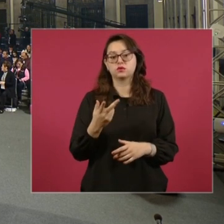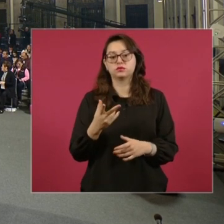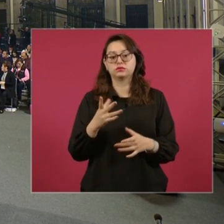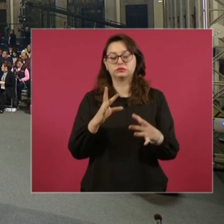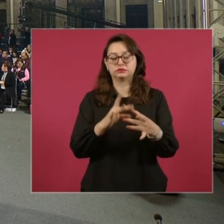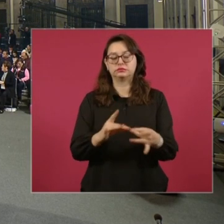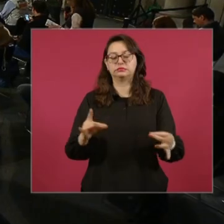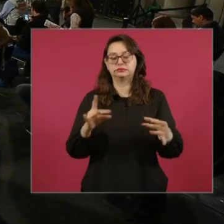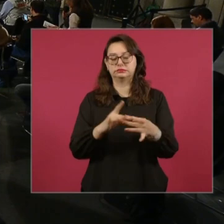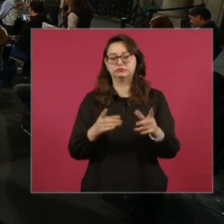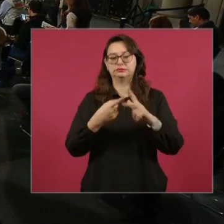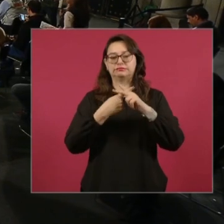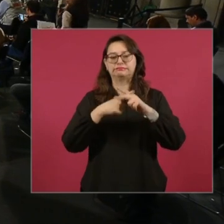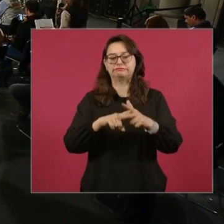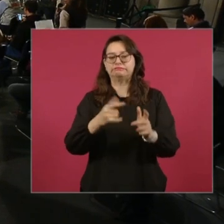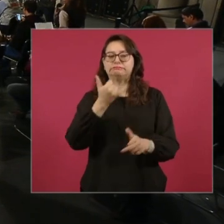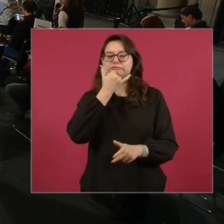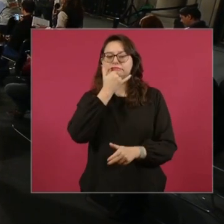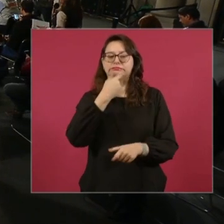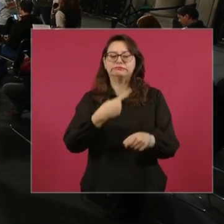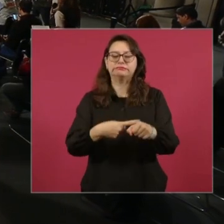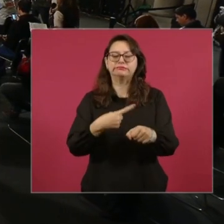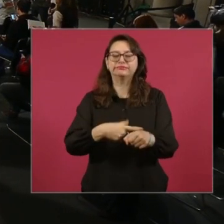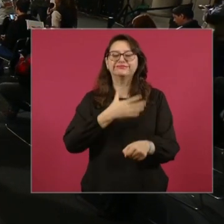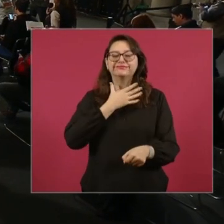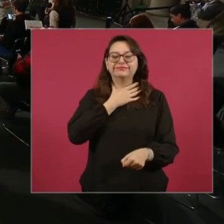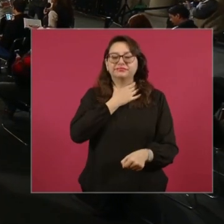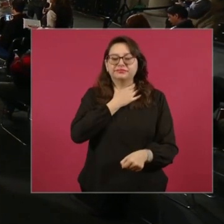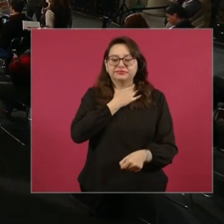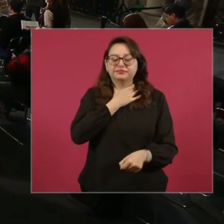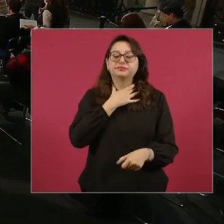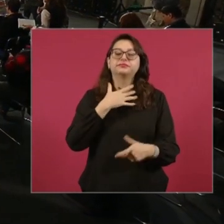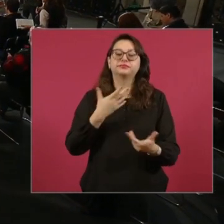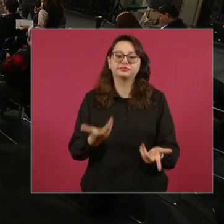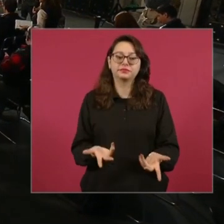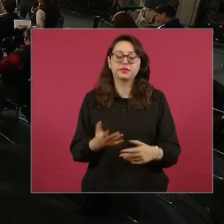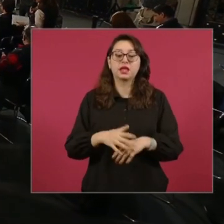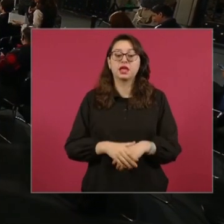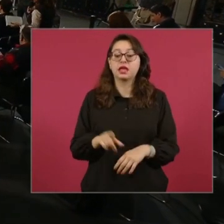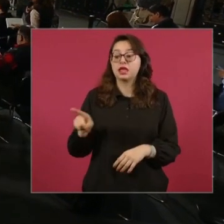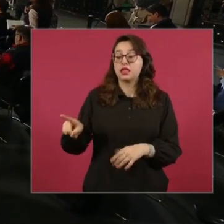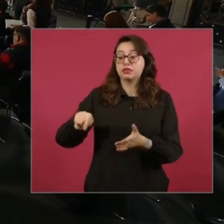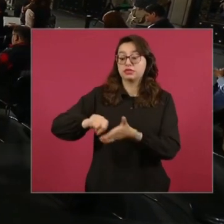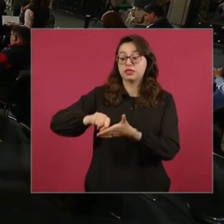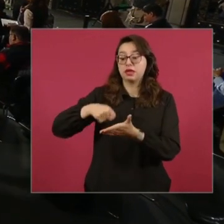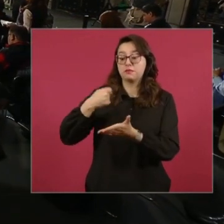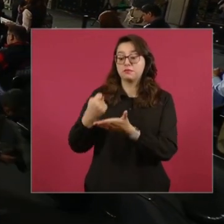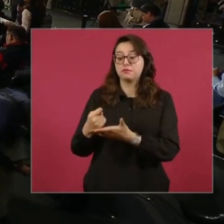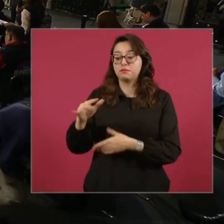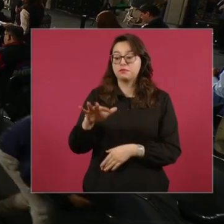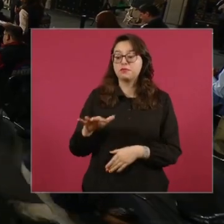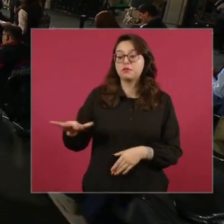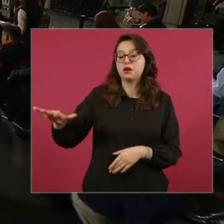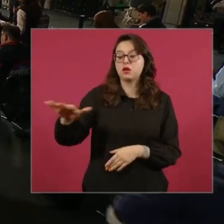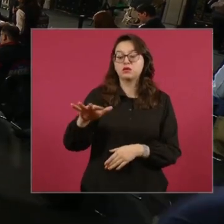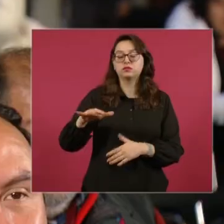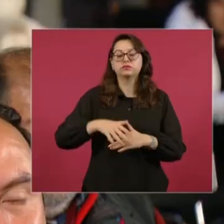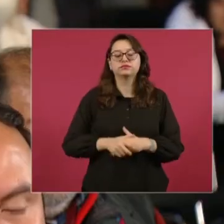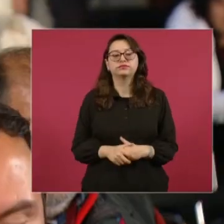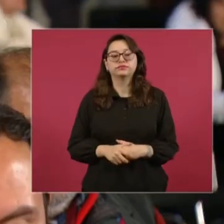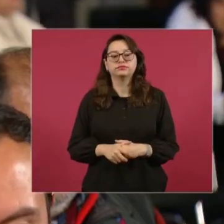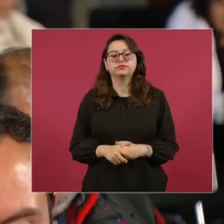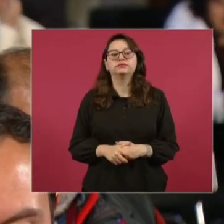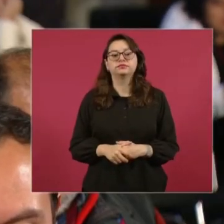voz me permita hacerlo. Confirmo, señor presidente, todo lo que usted ha dicho con respecto precisamente a ese voto